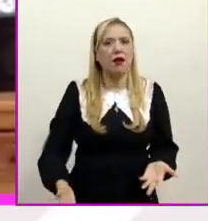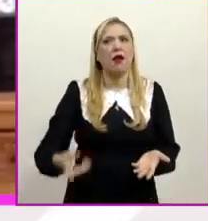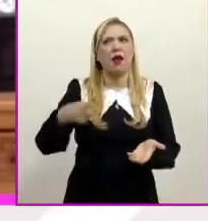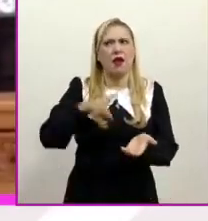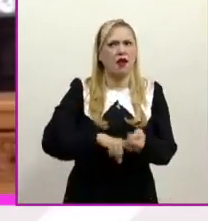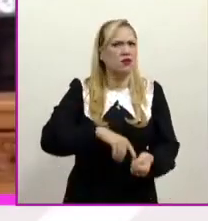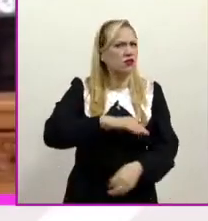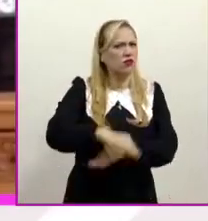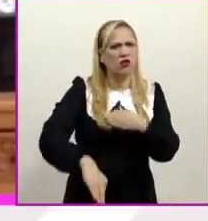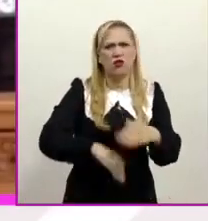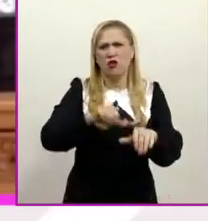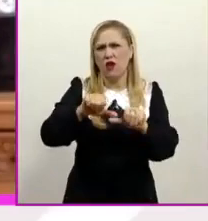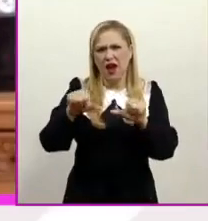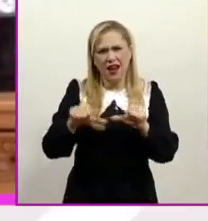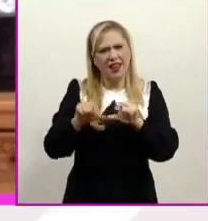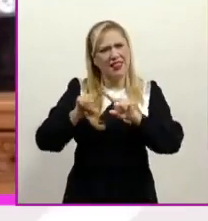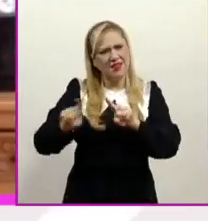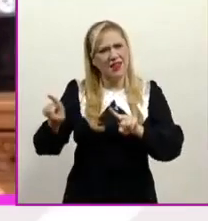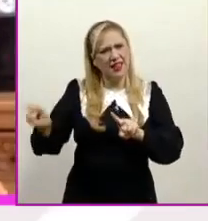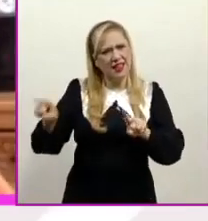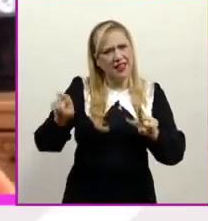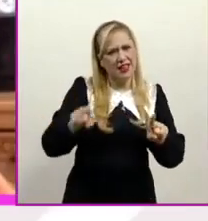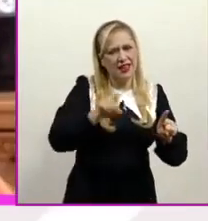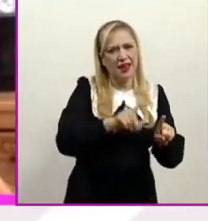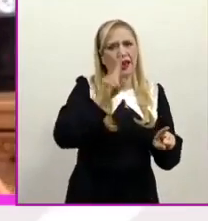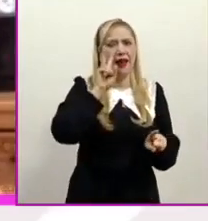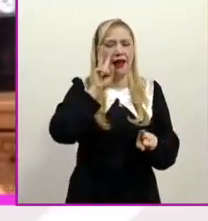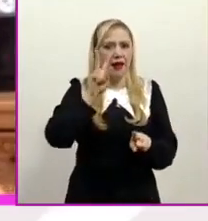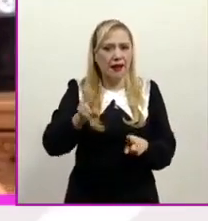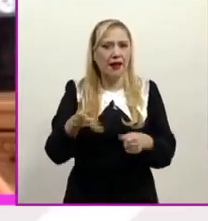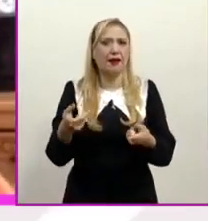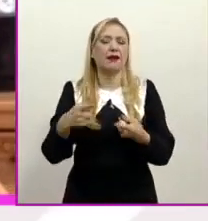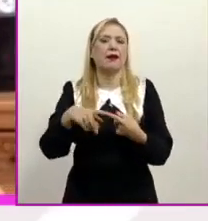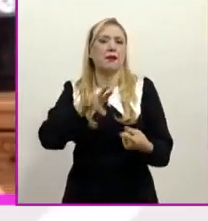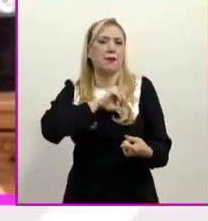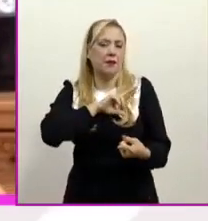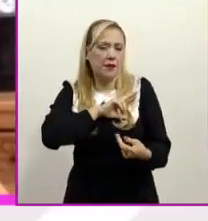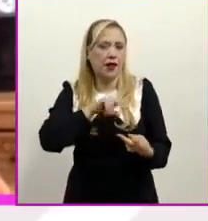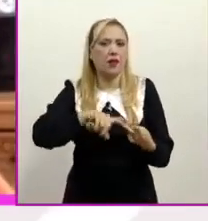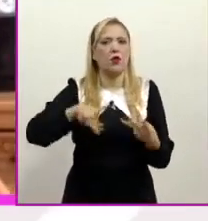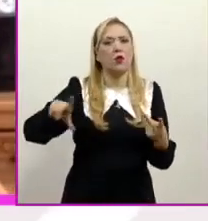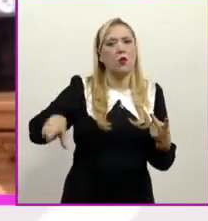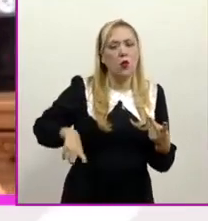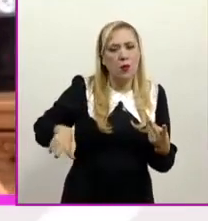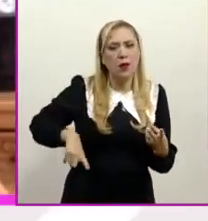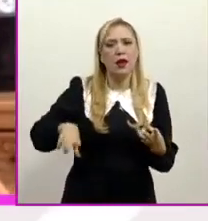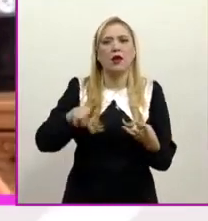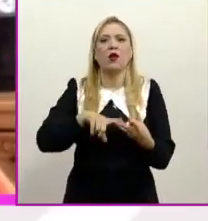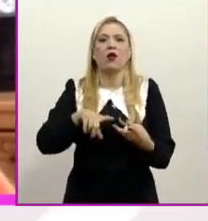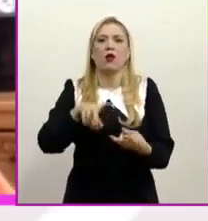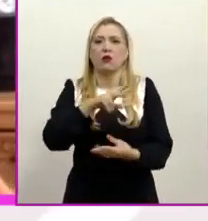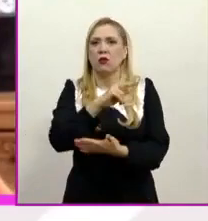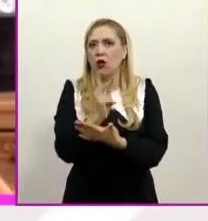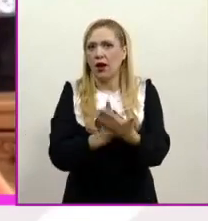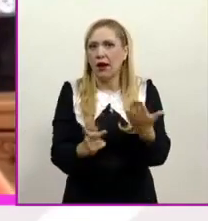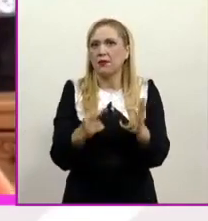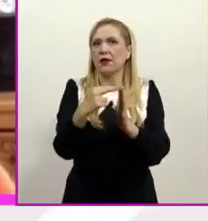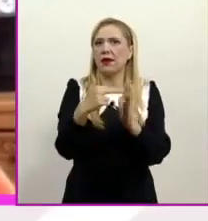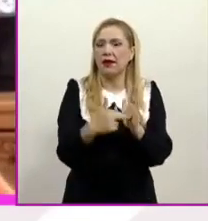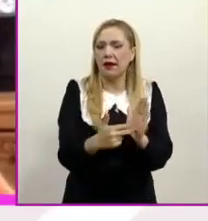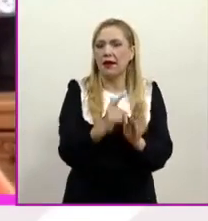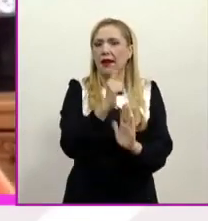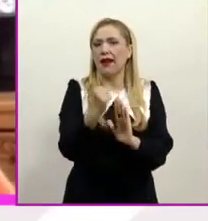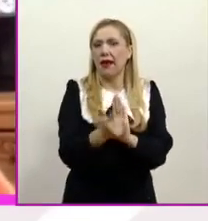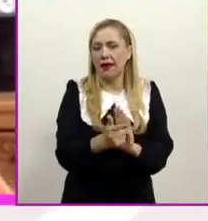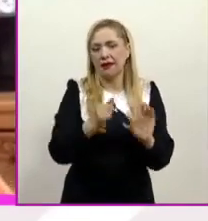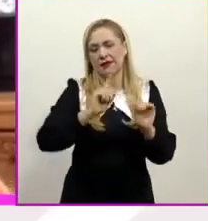en todos los ámbitos de nuestra vida. Ya lo hemos visto en espacios privados, en el espacio público, en las políticas públicas, etcétera. El